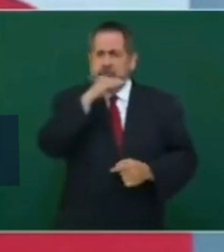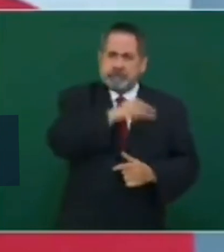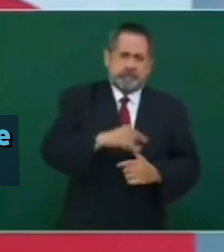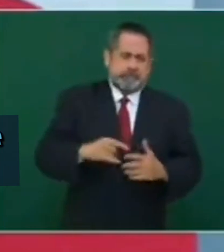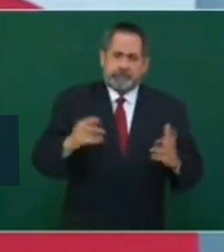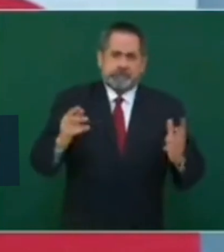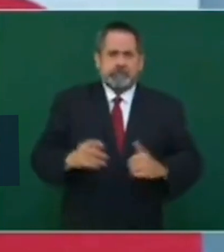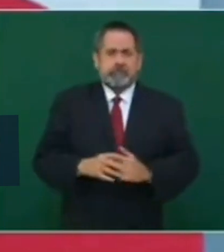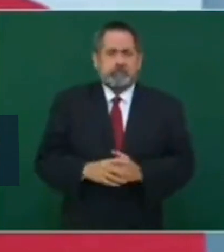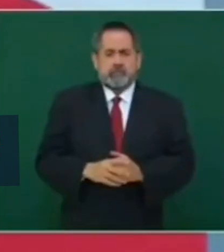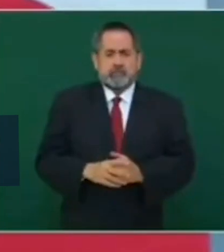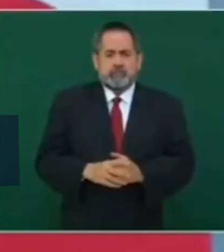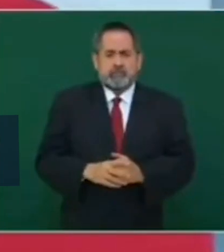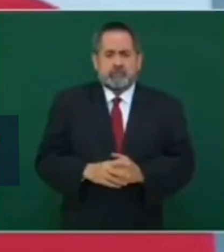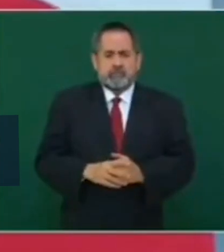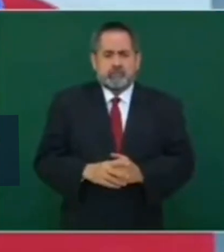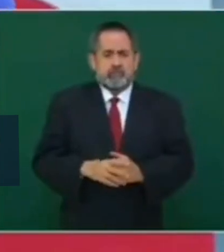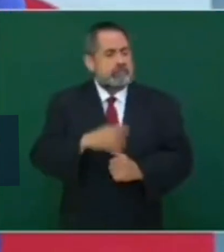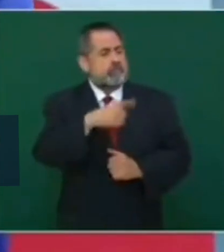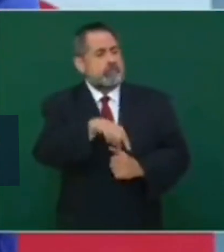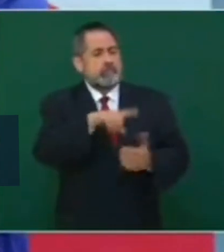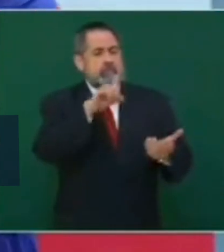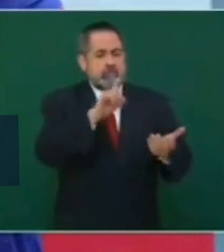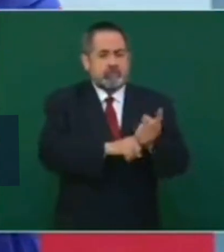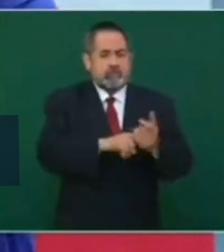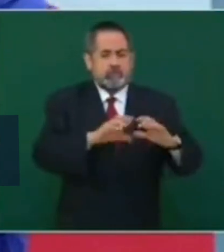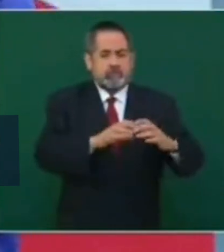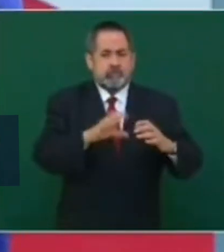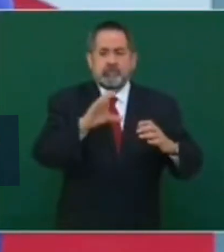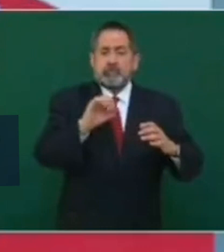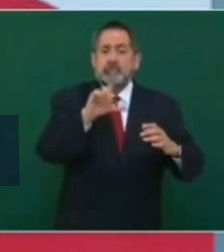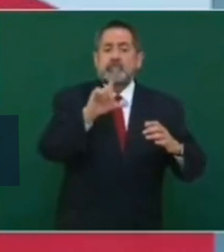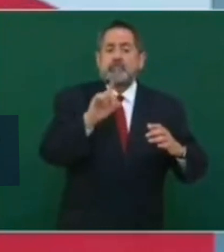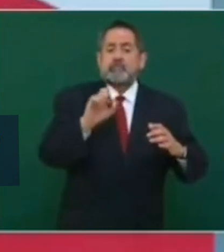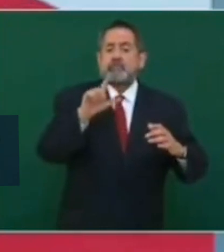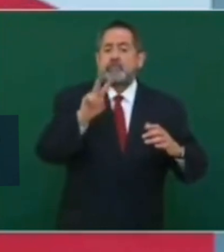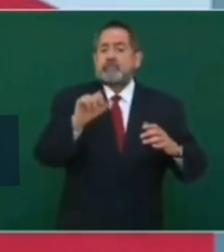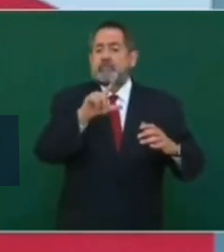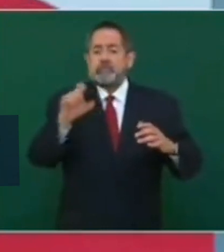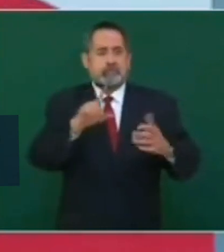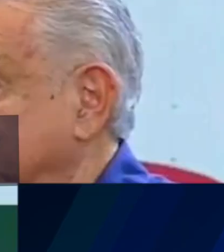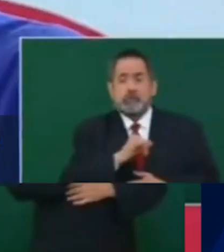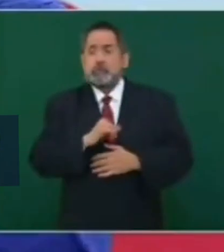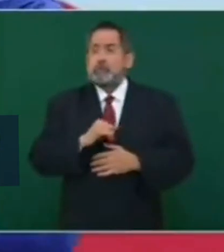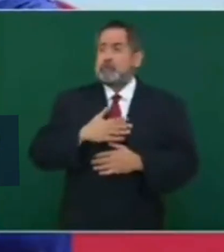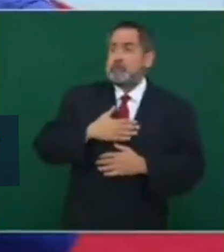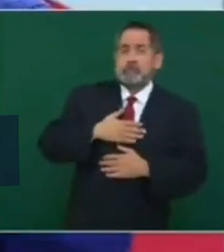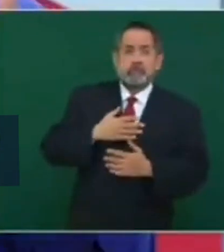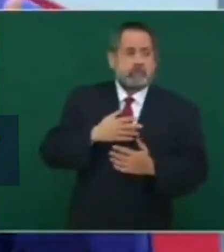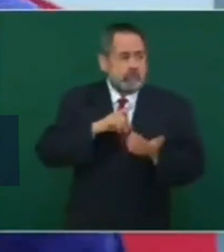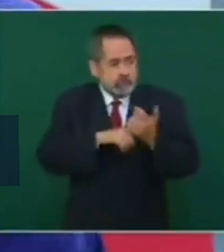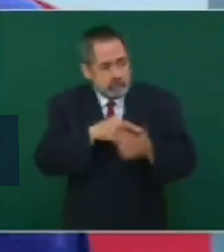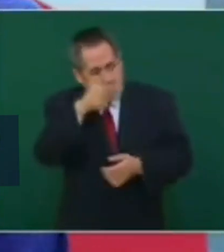hay más pensamiento conservador en la colonia del valle de las bromas pues